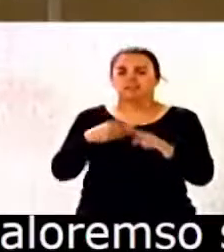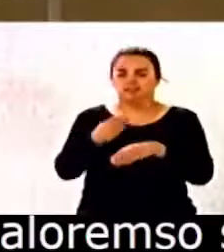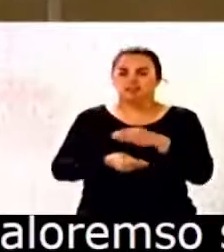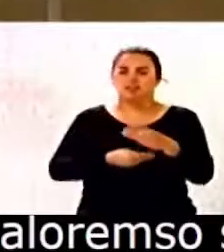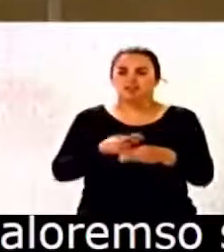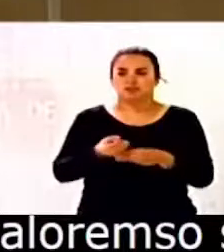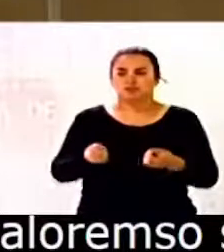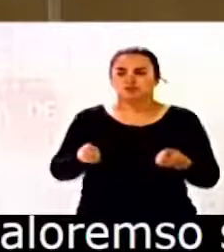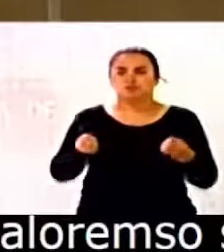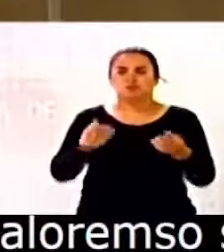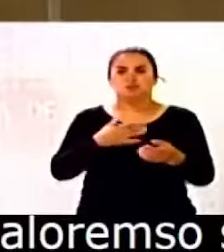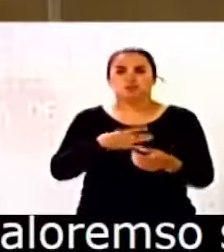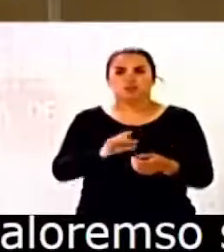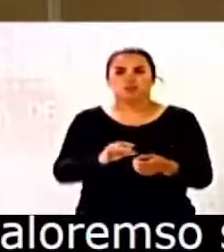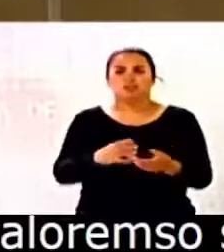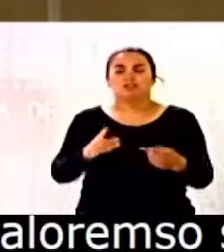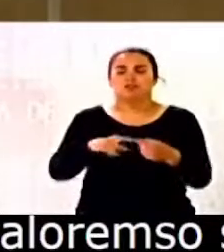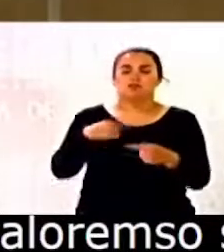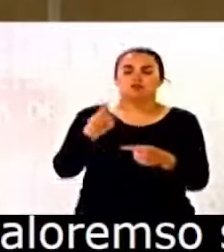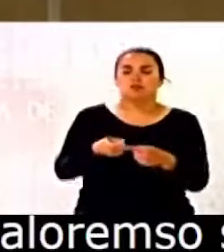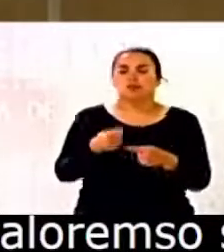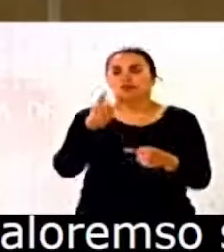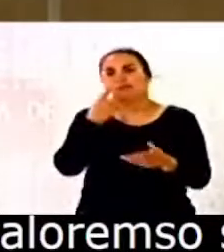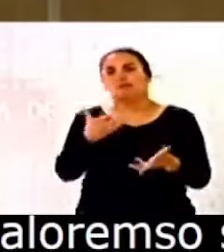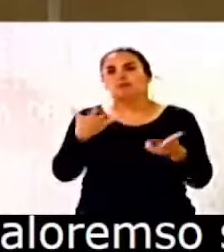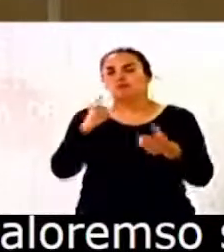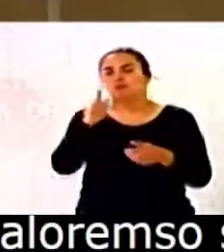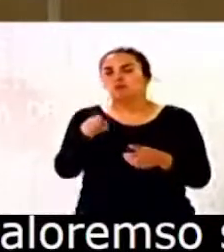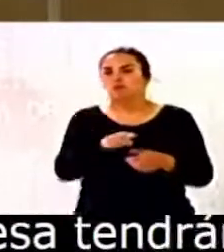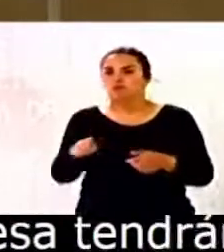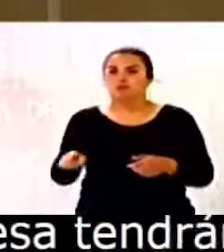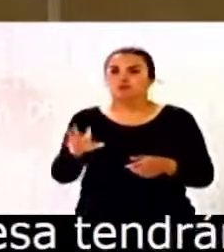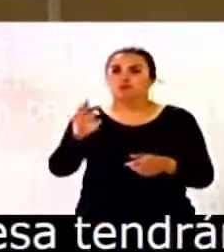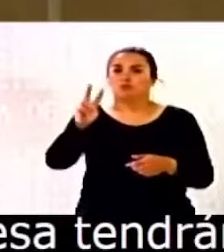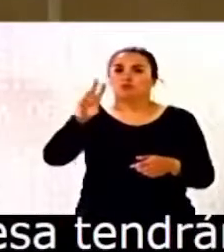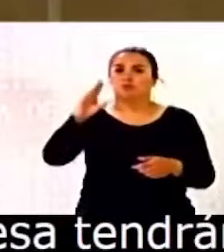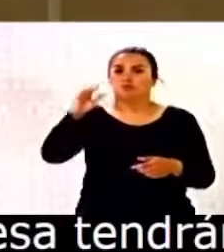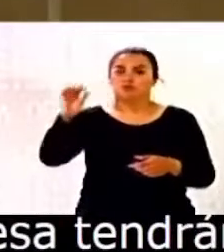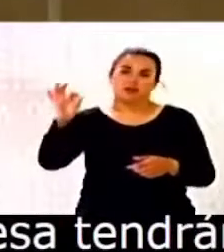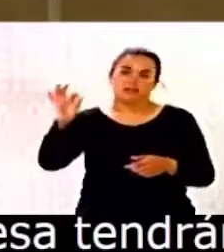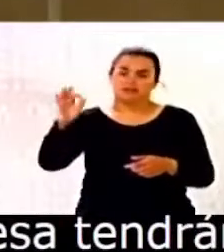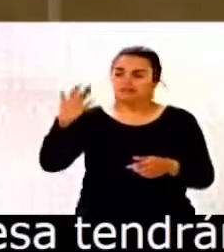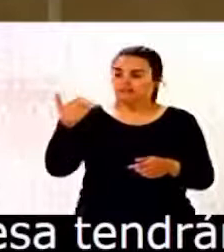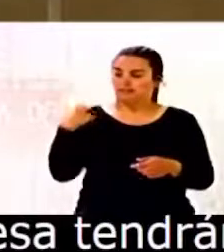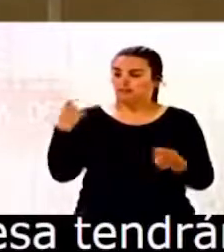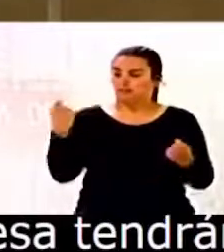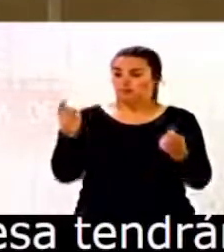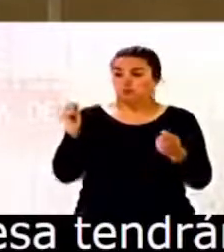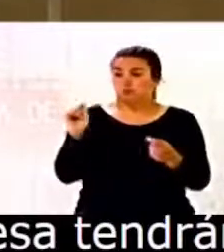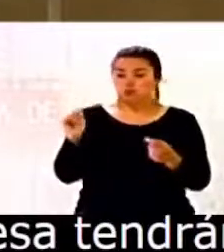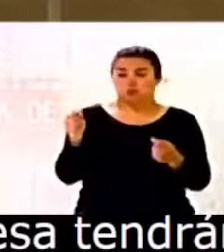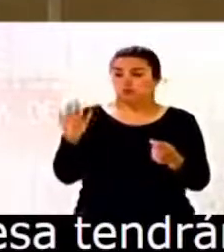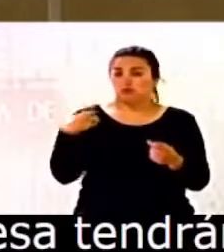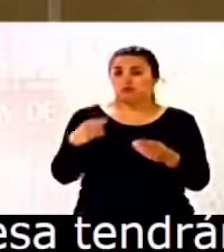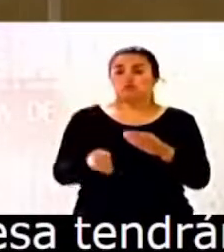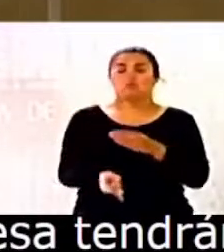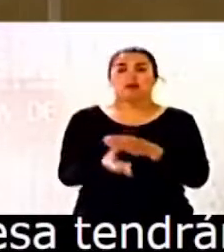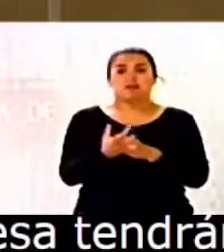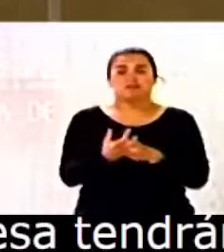mesa, pues tendrán su efecto. Funcas acaba de publicar hace escasos minutos